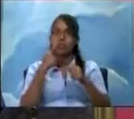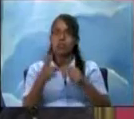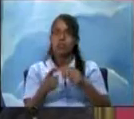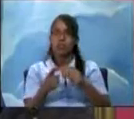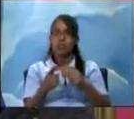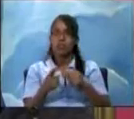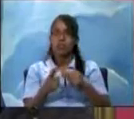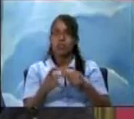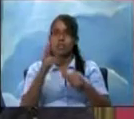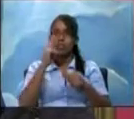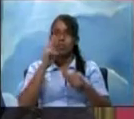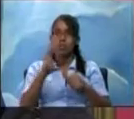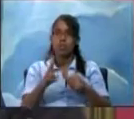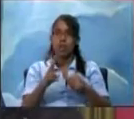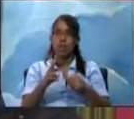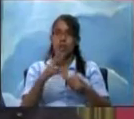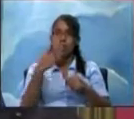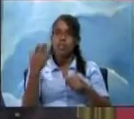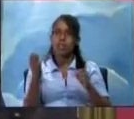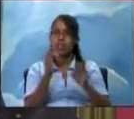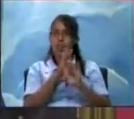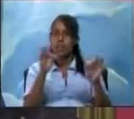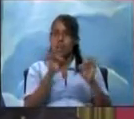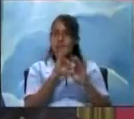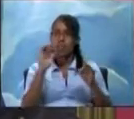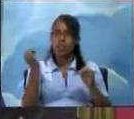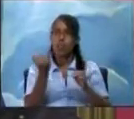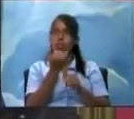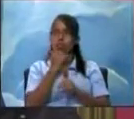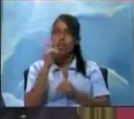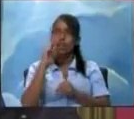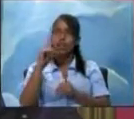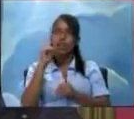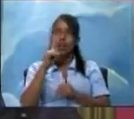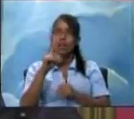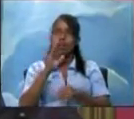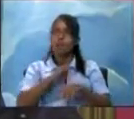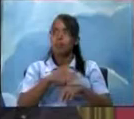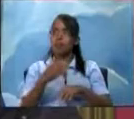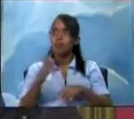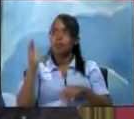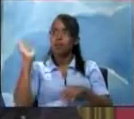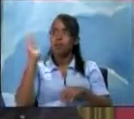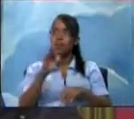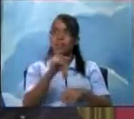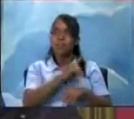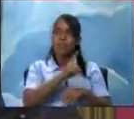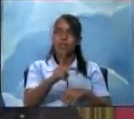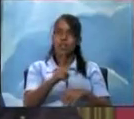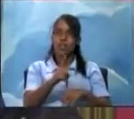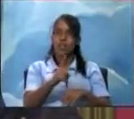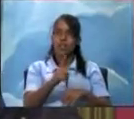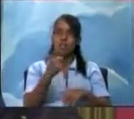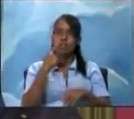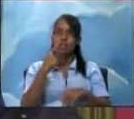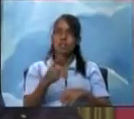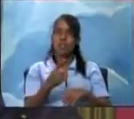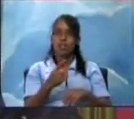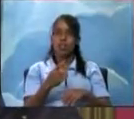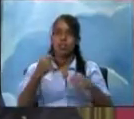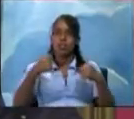decir, mirad que nadie os engañe, porque vendrán muchos en mi nombre